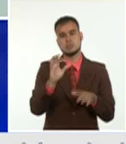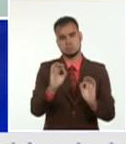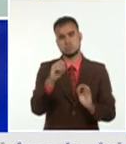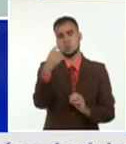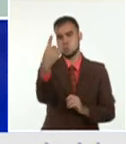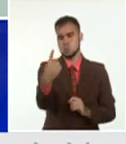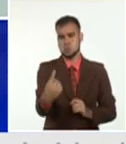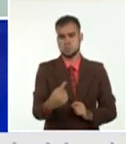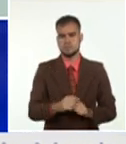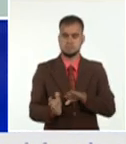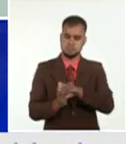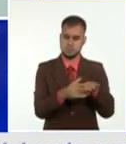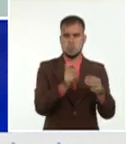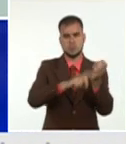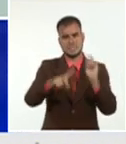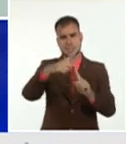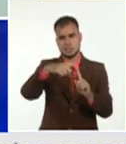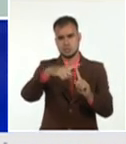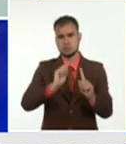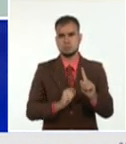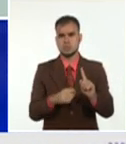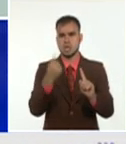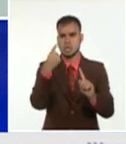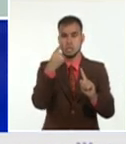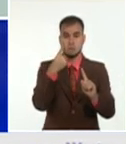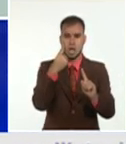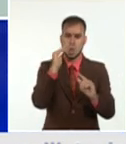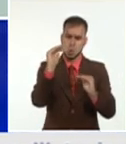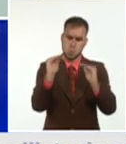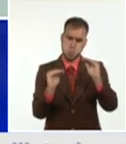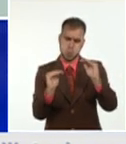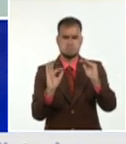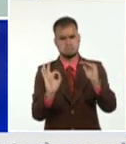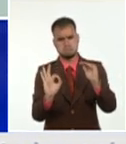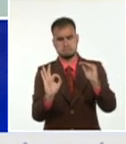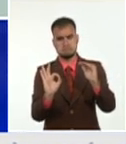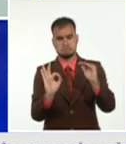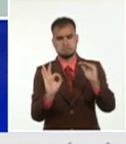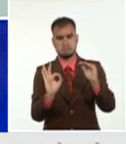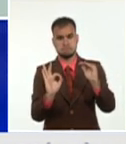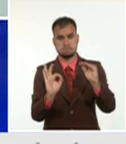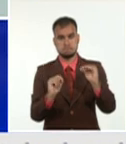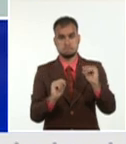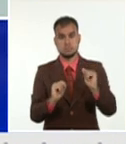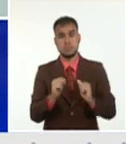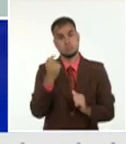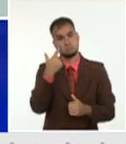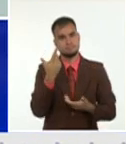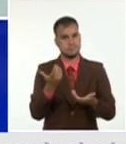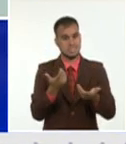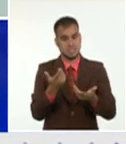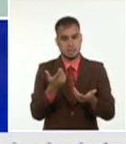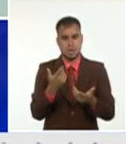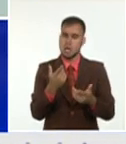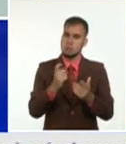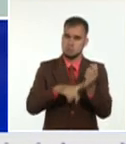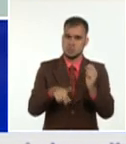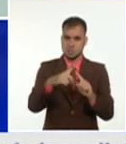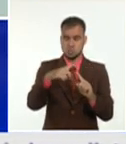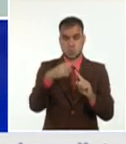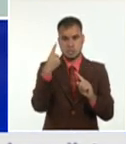autóctonos, 4 menos que la jornada anterior, pero para lo que ha logrado esta provincia todavía es